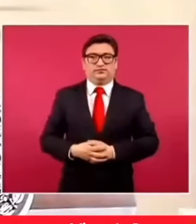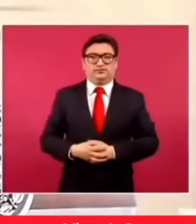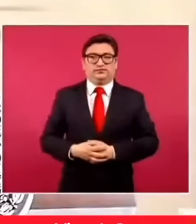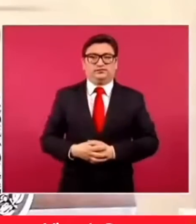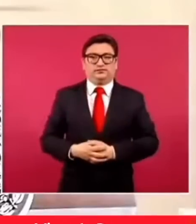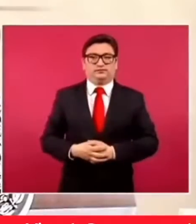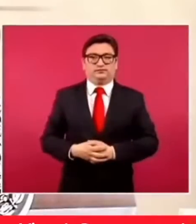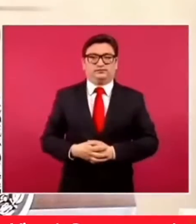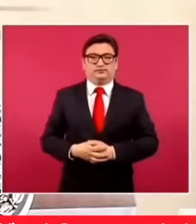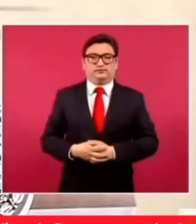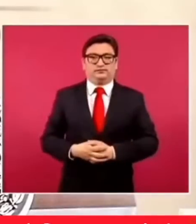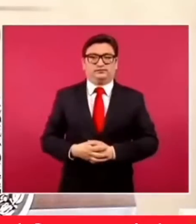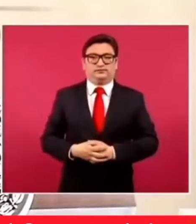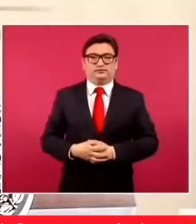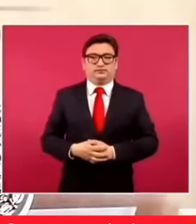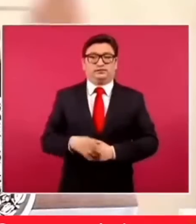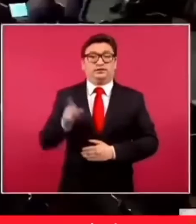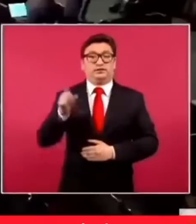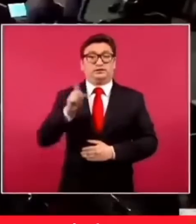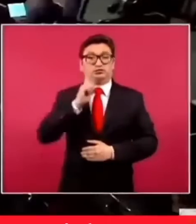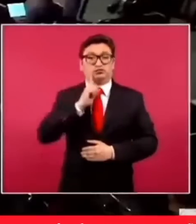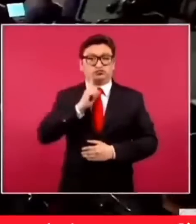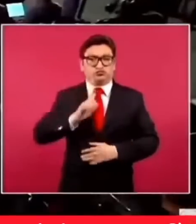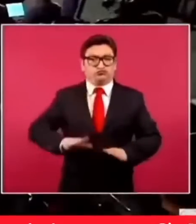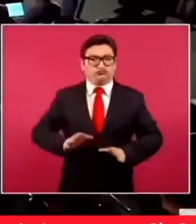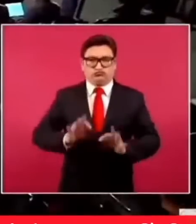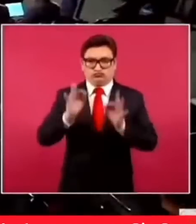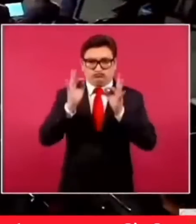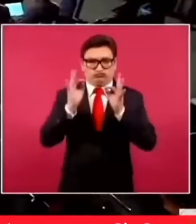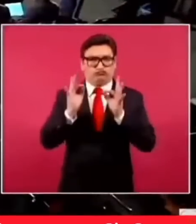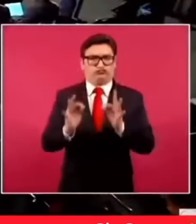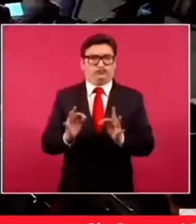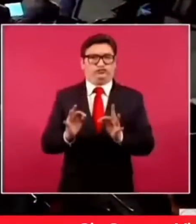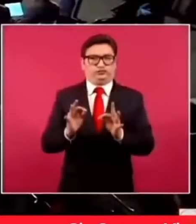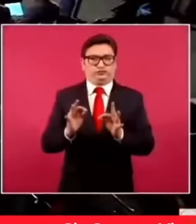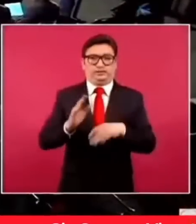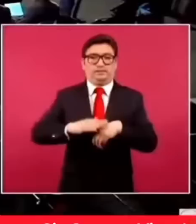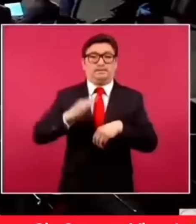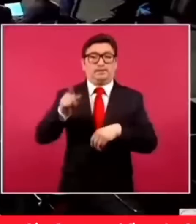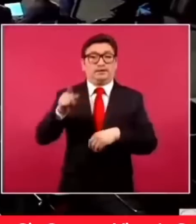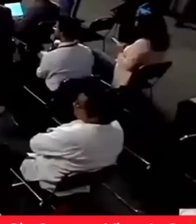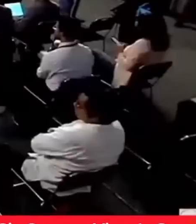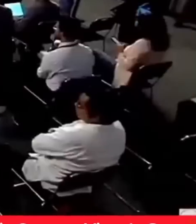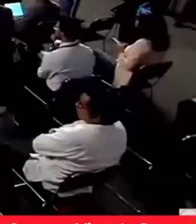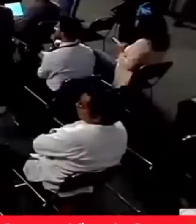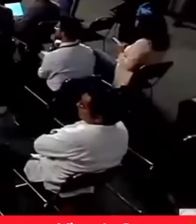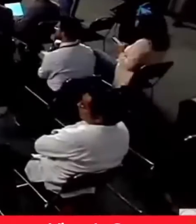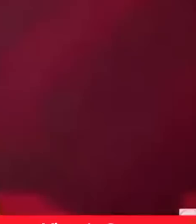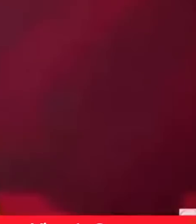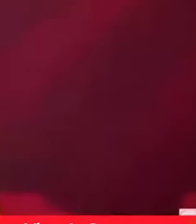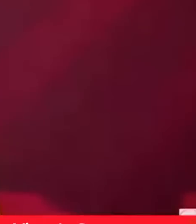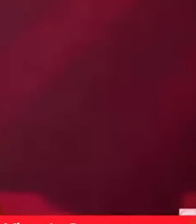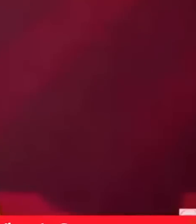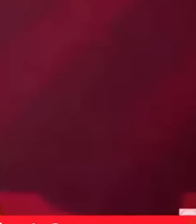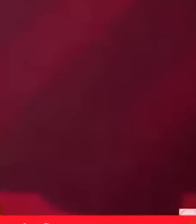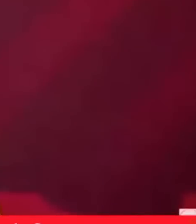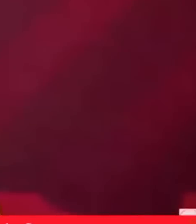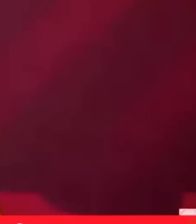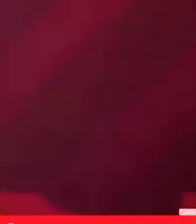Es una mujer íntegra, pero además fue examinada